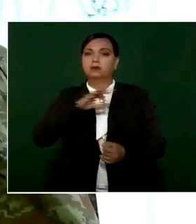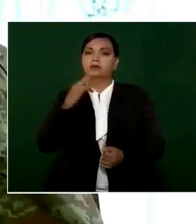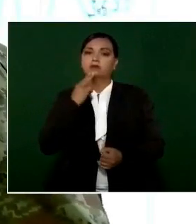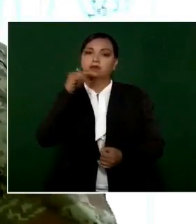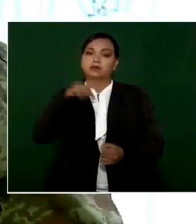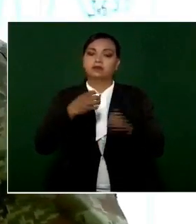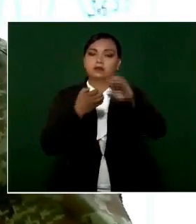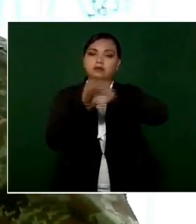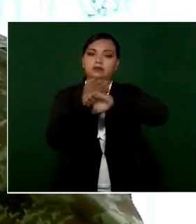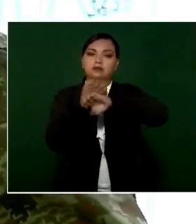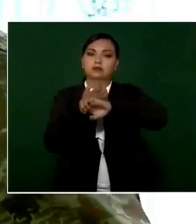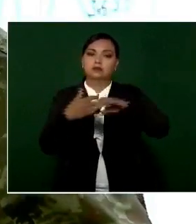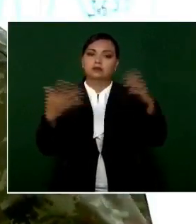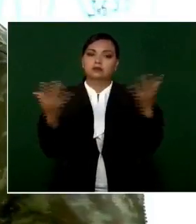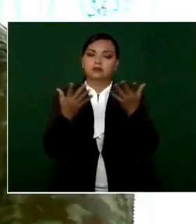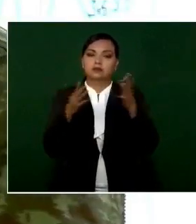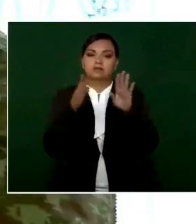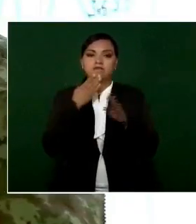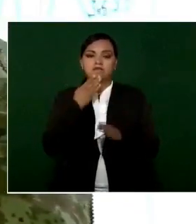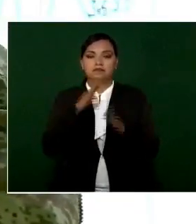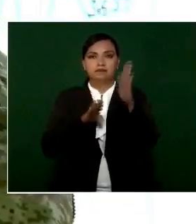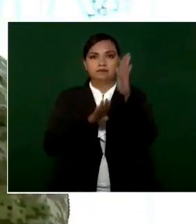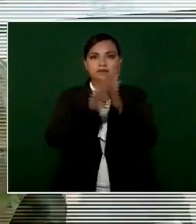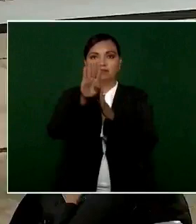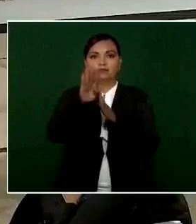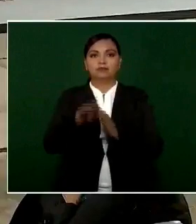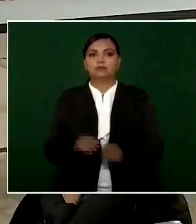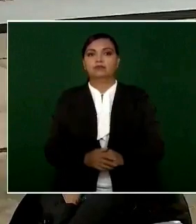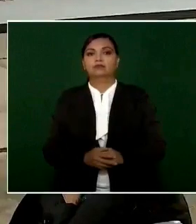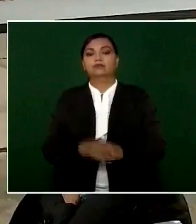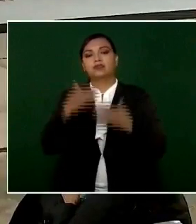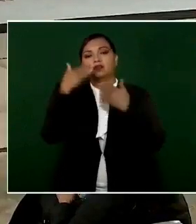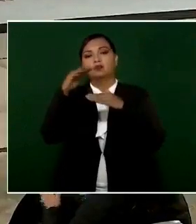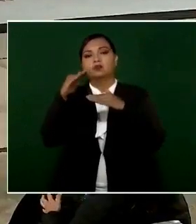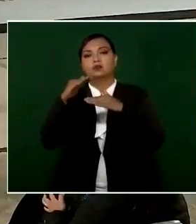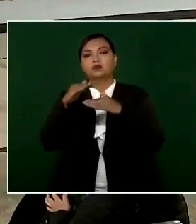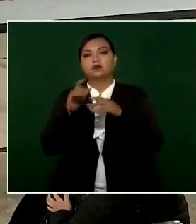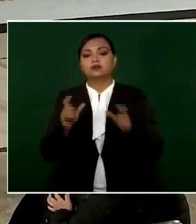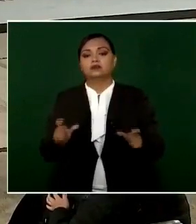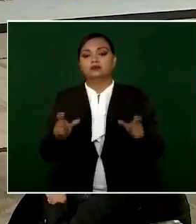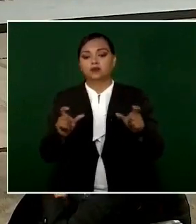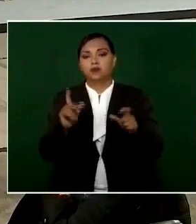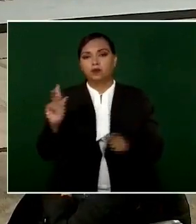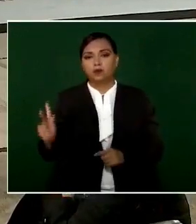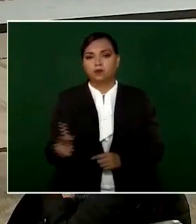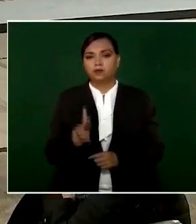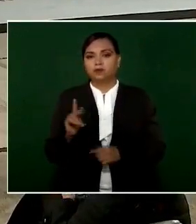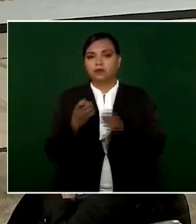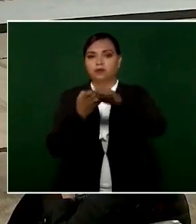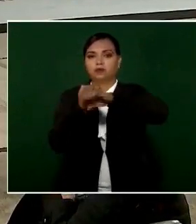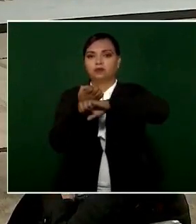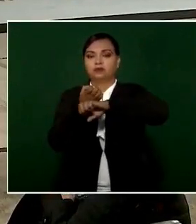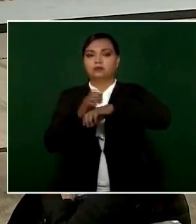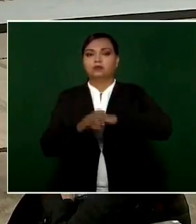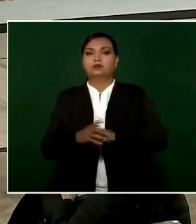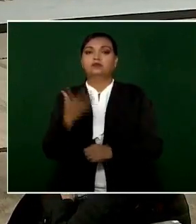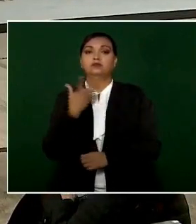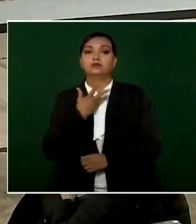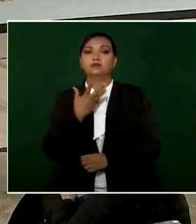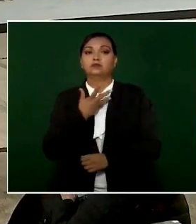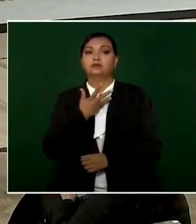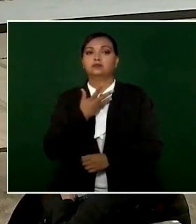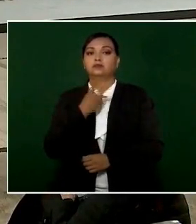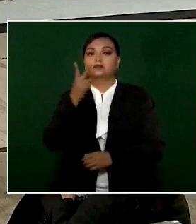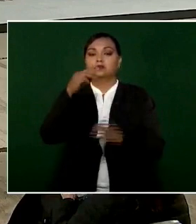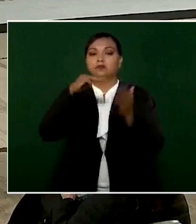el mando y control centralizado con la Fuerza Aérea, la inteligencia selectiva e iniciativa con la Marina, la concentración y economía de las fuerzas con la